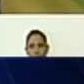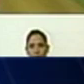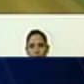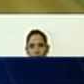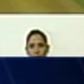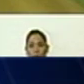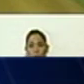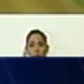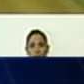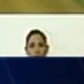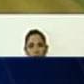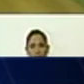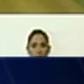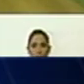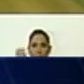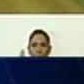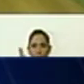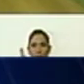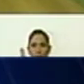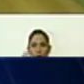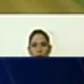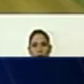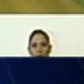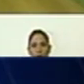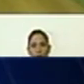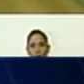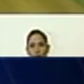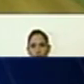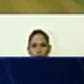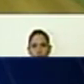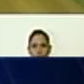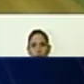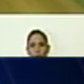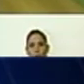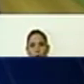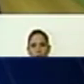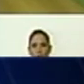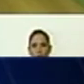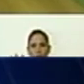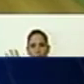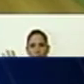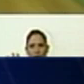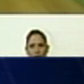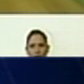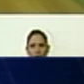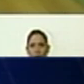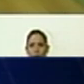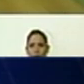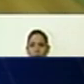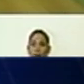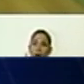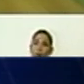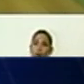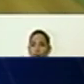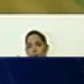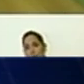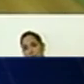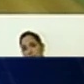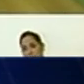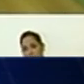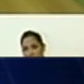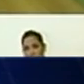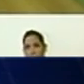Un secretario parlamentario, que es el de Canadá. Total, 44. Y tal vez en algunos casos estarán